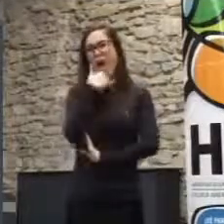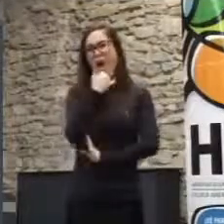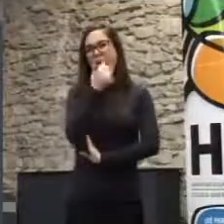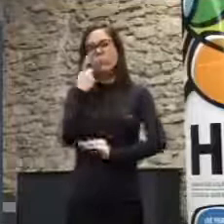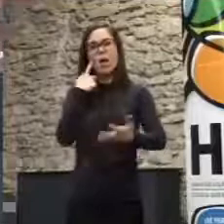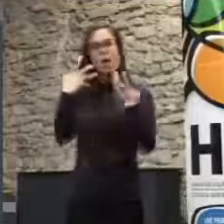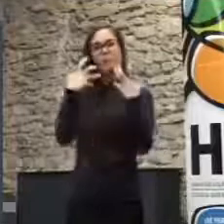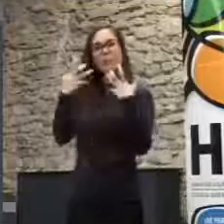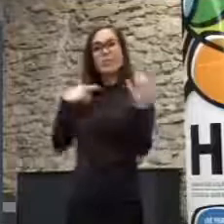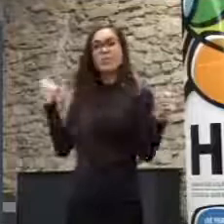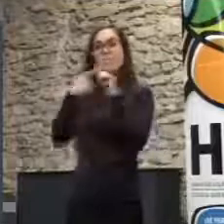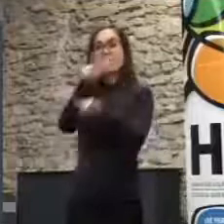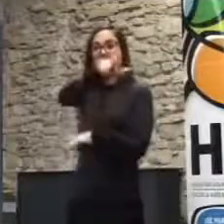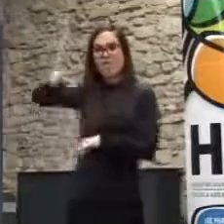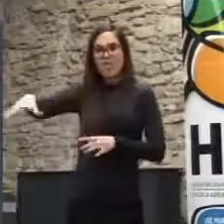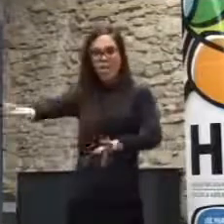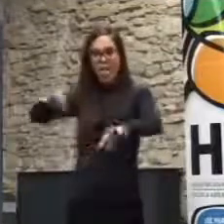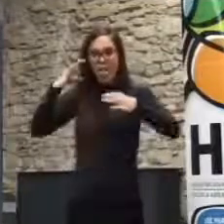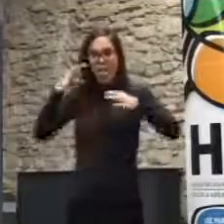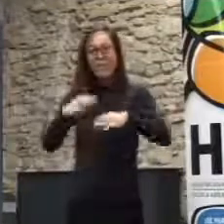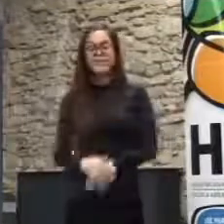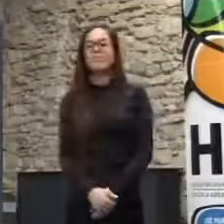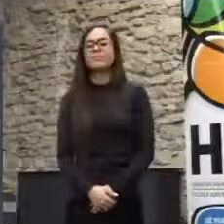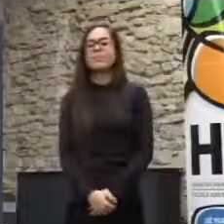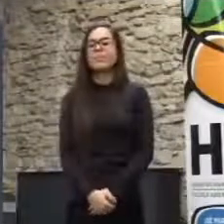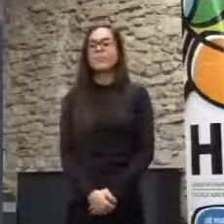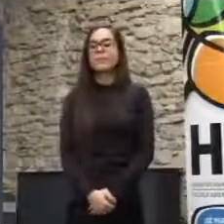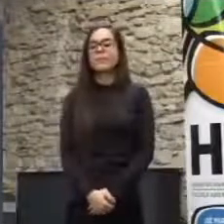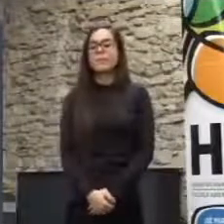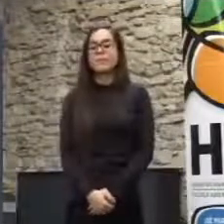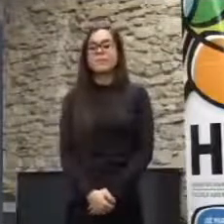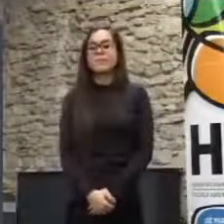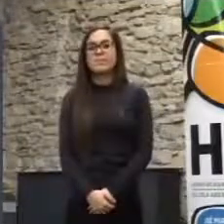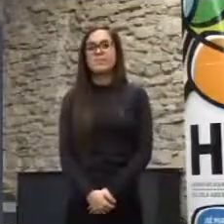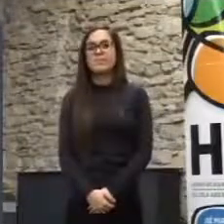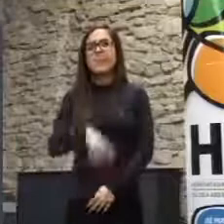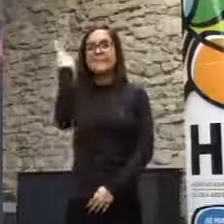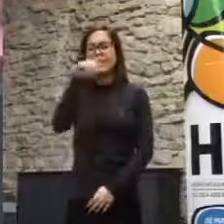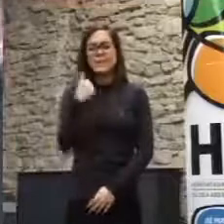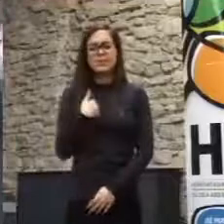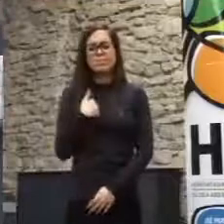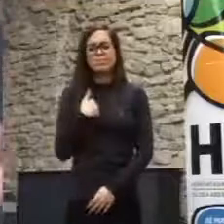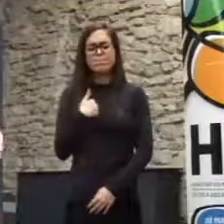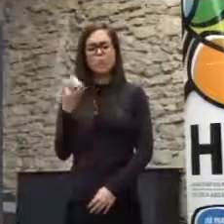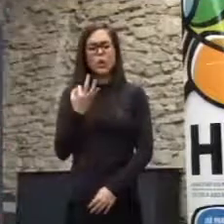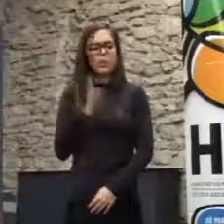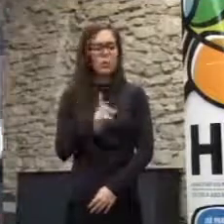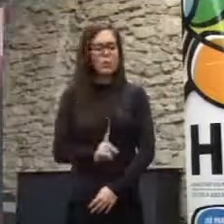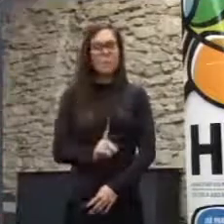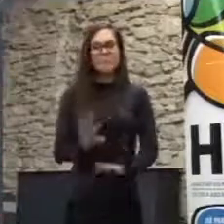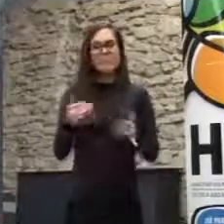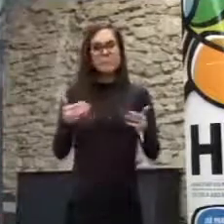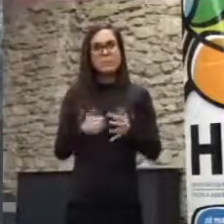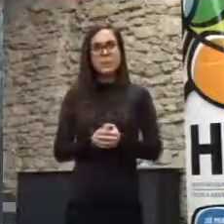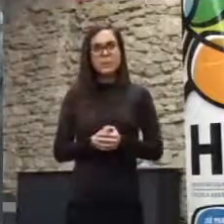atención. Entonces, te pones... digno, eres consciente de que no debes hacerlo, pero sale Rufián en el Congreso con